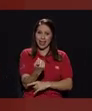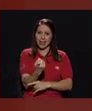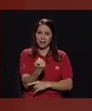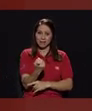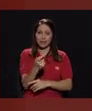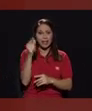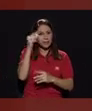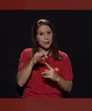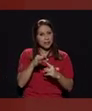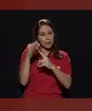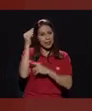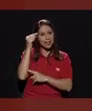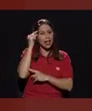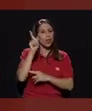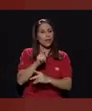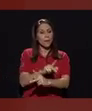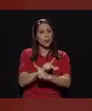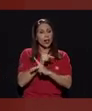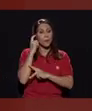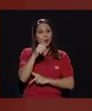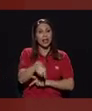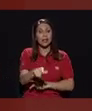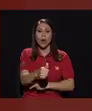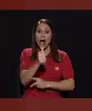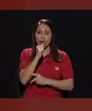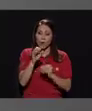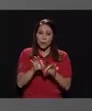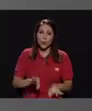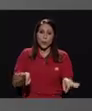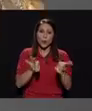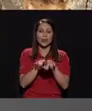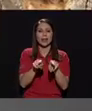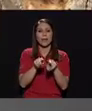parte del Estado, pues son una fuente importante de agua y de carbono.